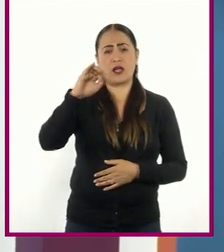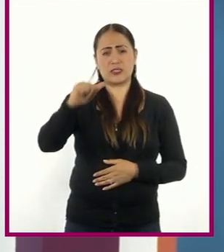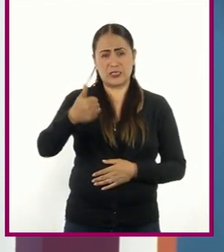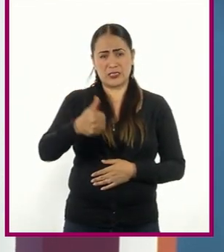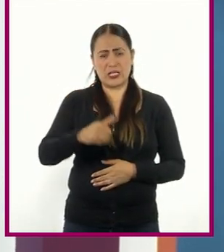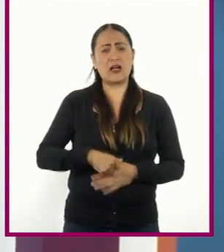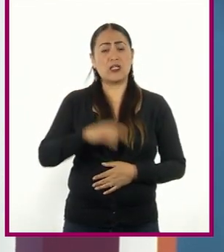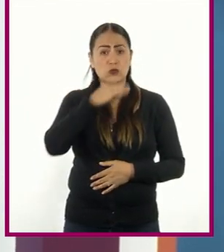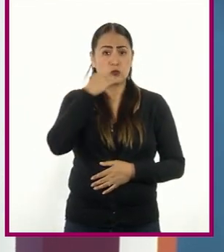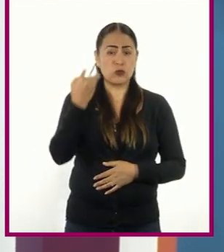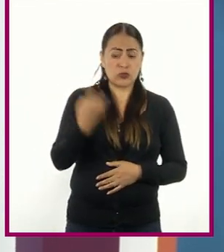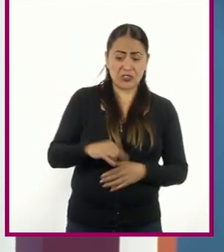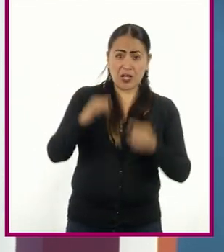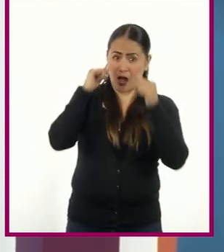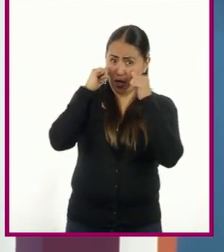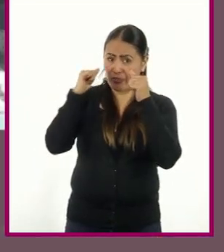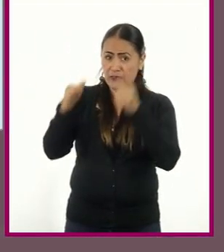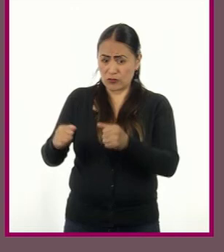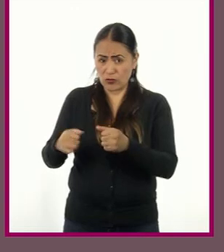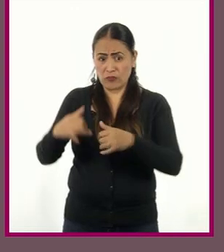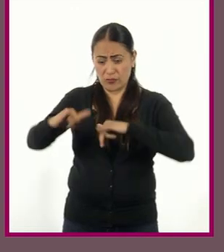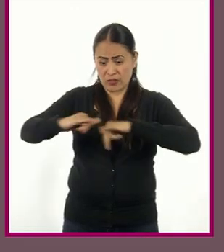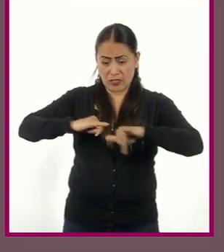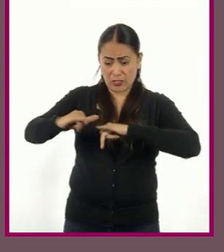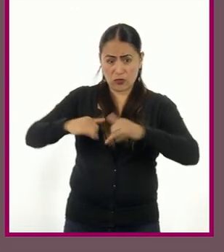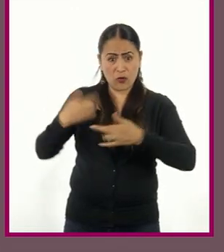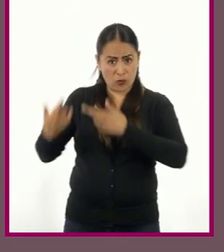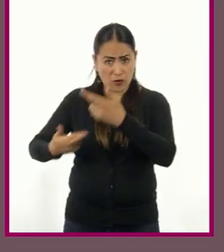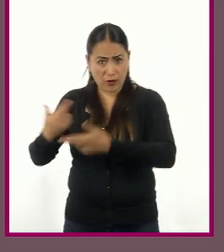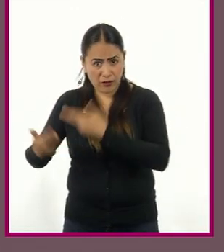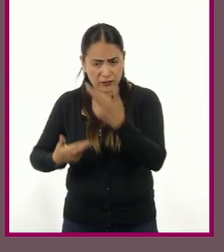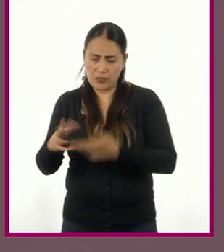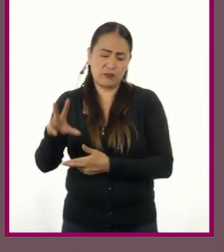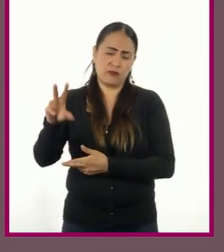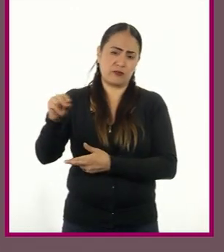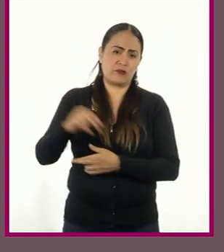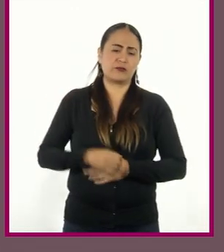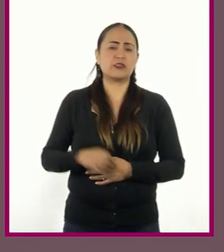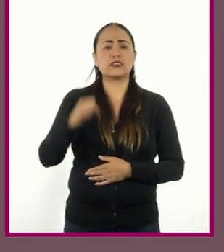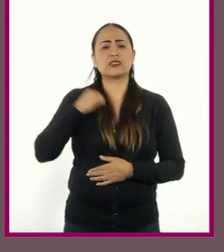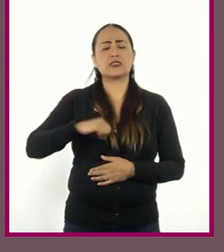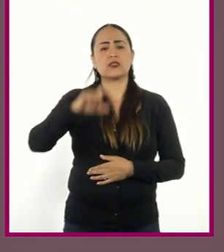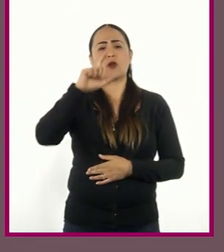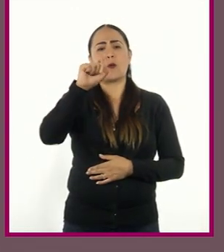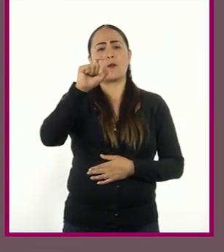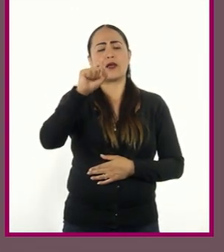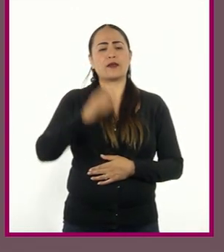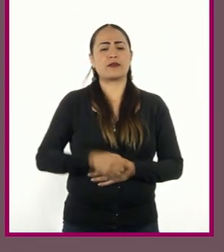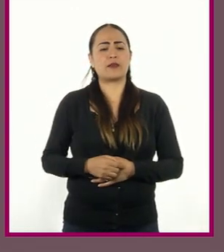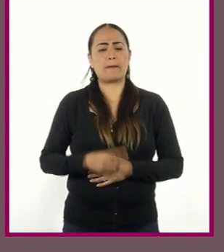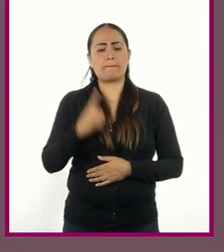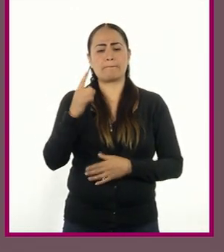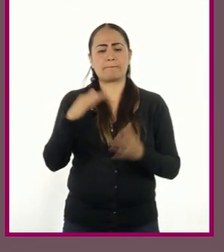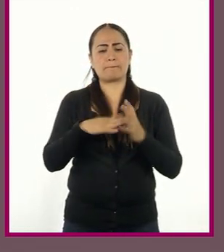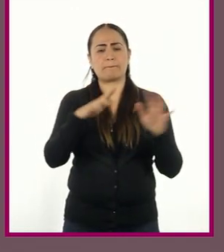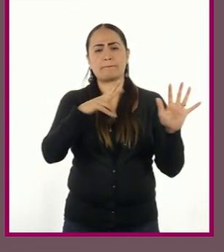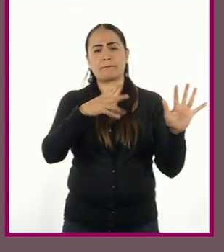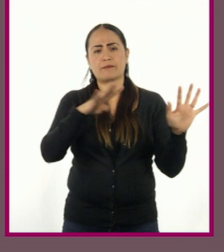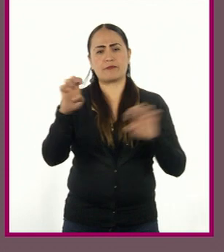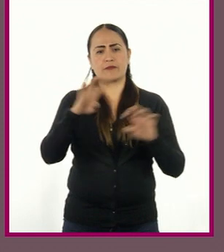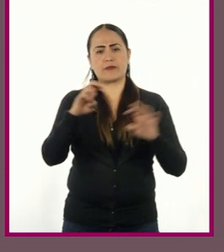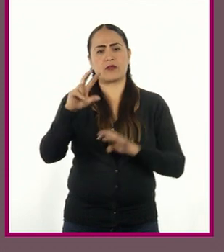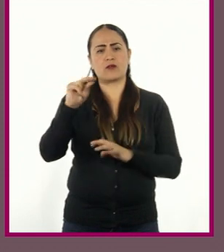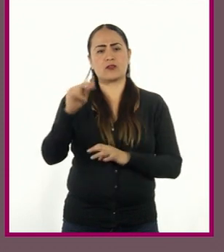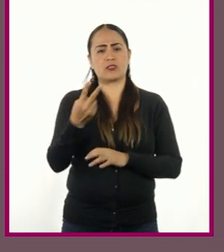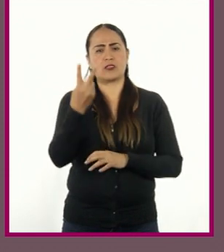que atender la petición de Bolivia. Situados en el siglo XX, en 1982 para ser precisos, el